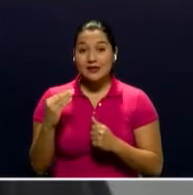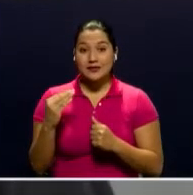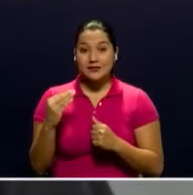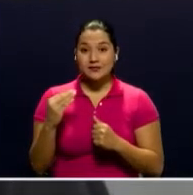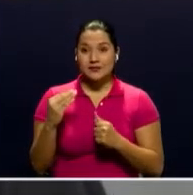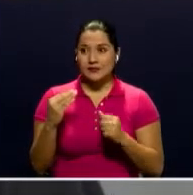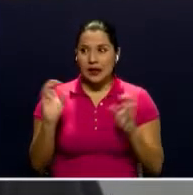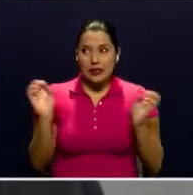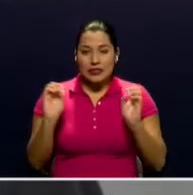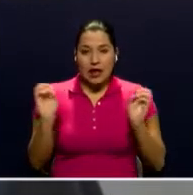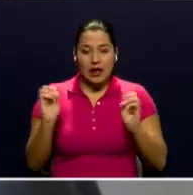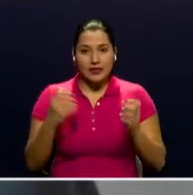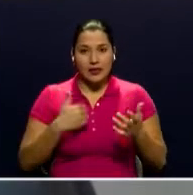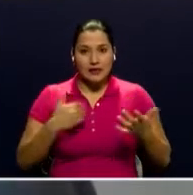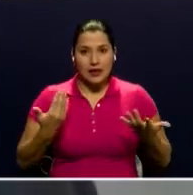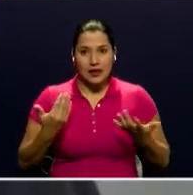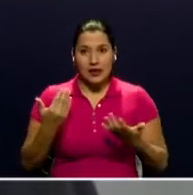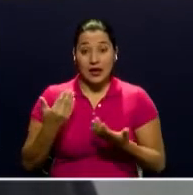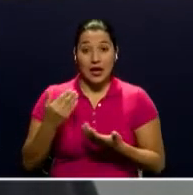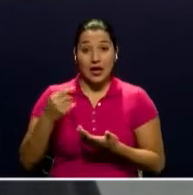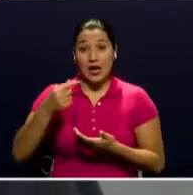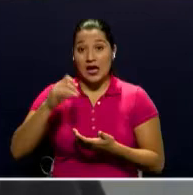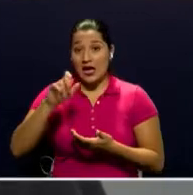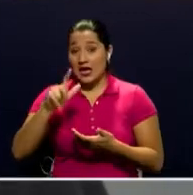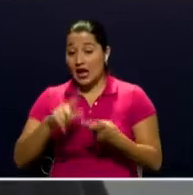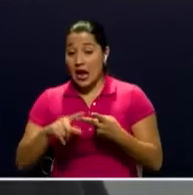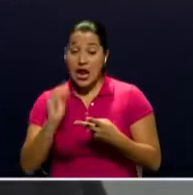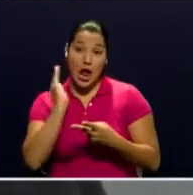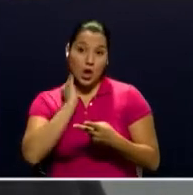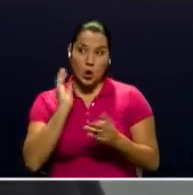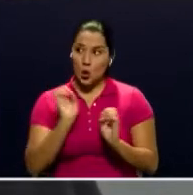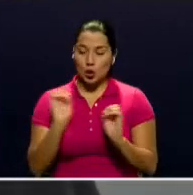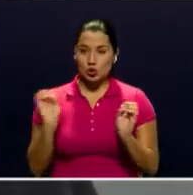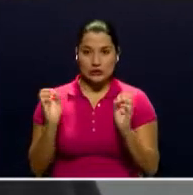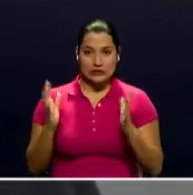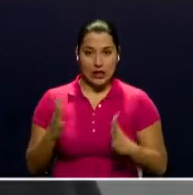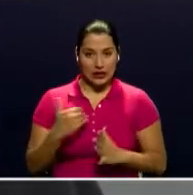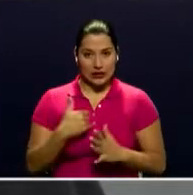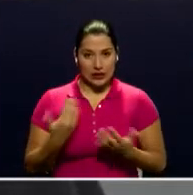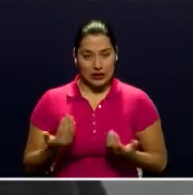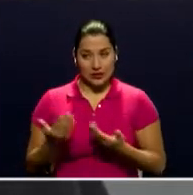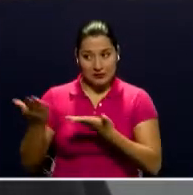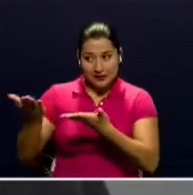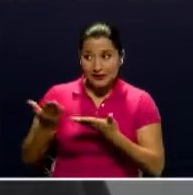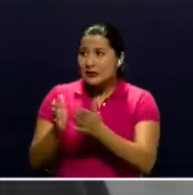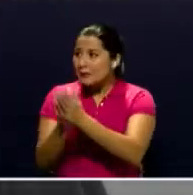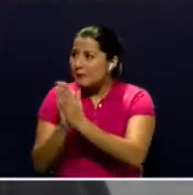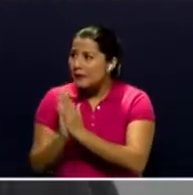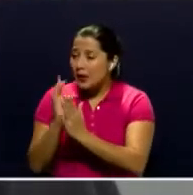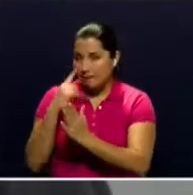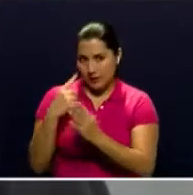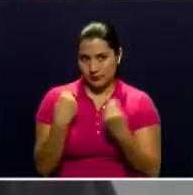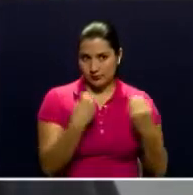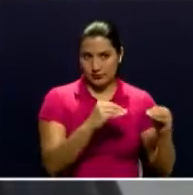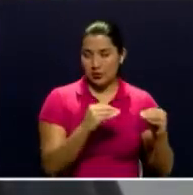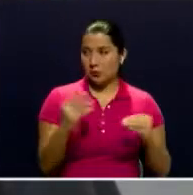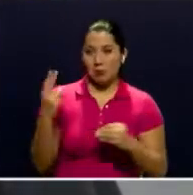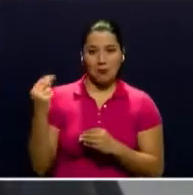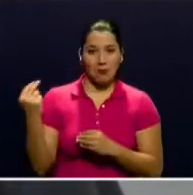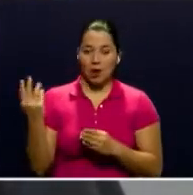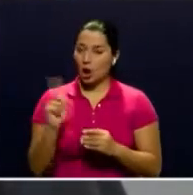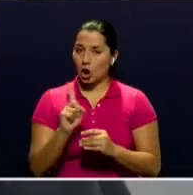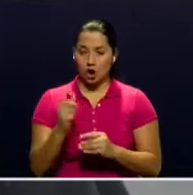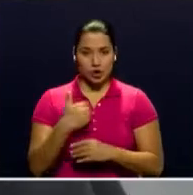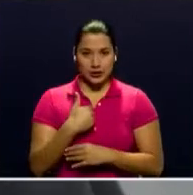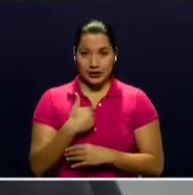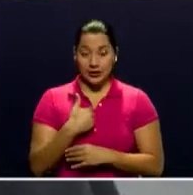ningún proveedor tiene ni gel ni alcohol. Y todos los productos que son de limpieza, todos tienen escaseado. Nosotros